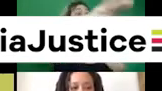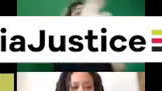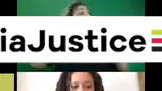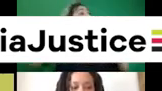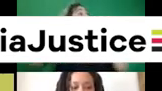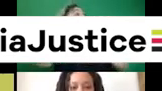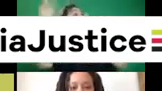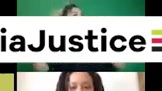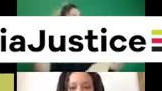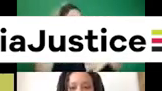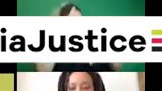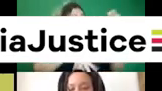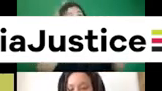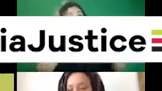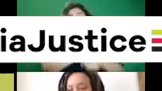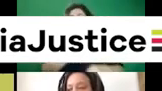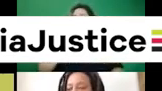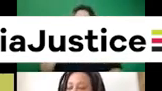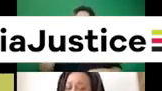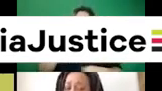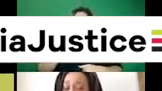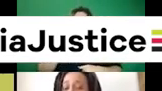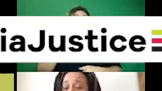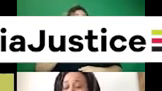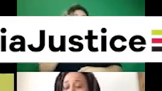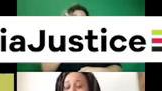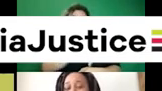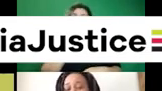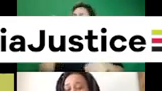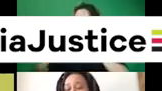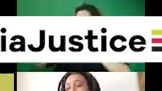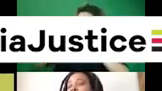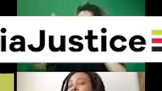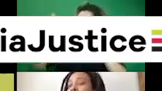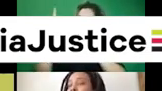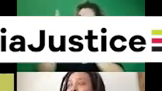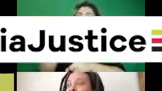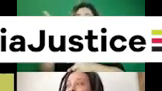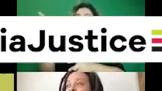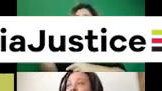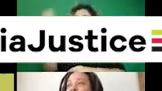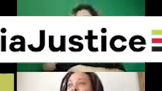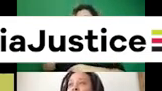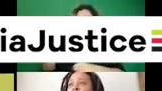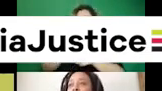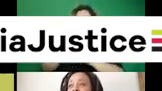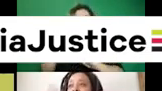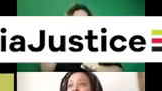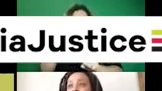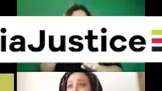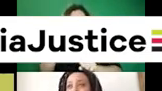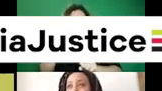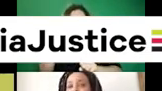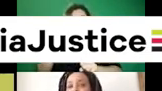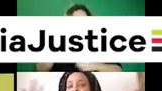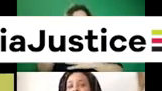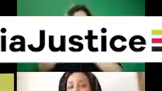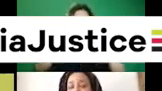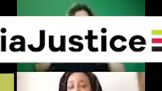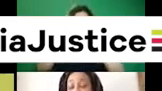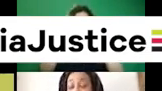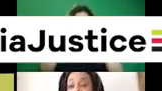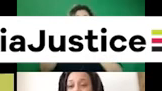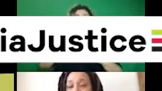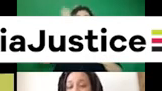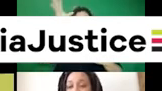gravemente y yo yo siempre yo siempre trato de intervenir porque alguien puede estar en peligro verdad sí